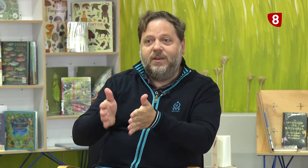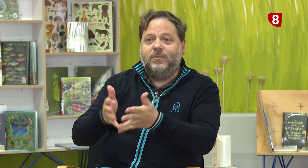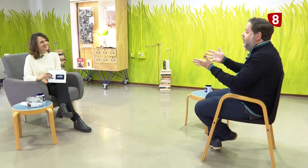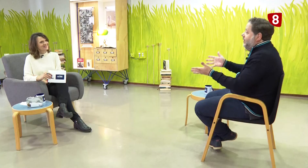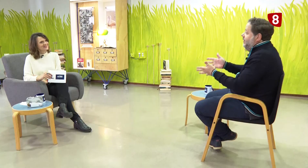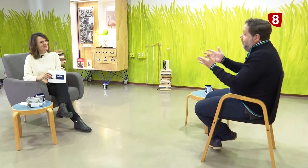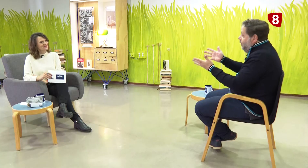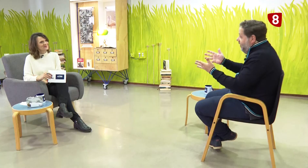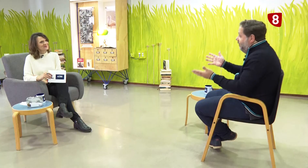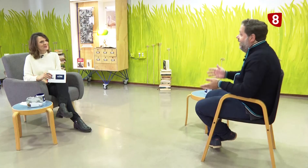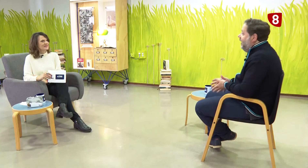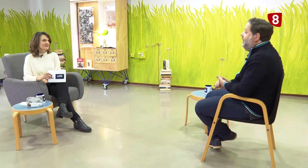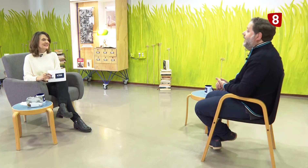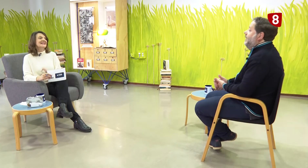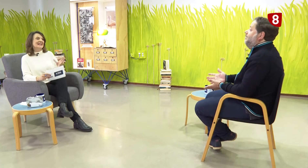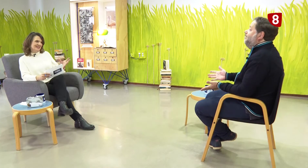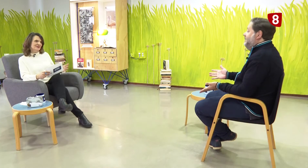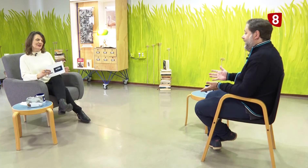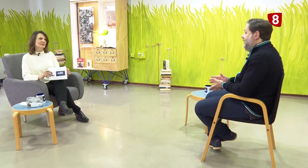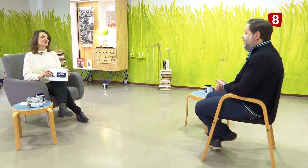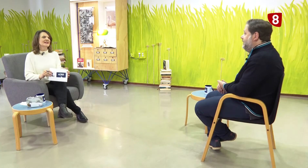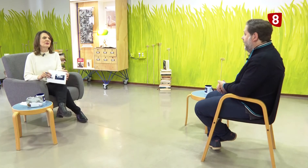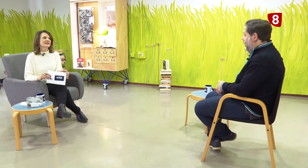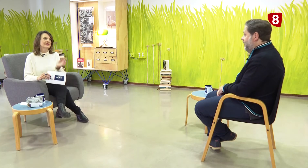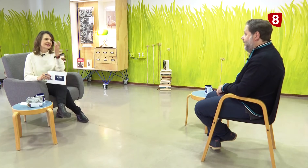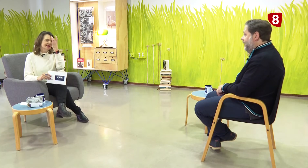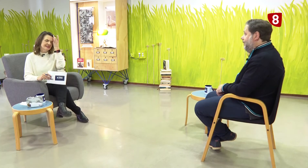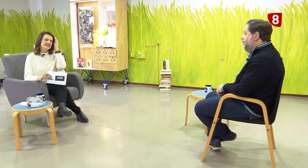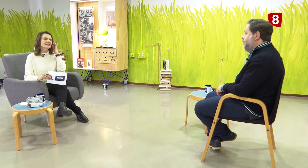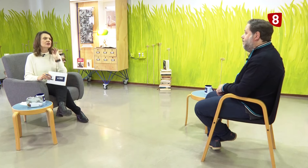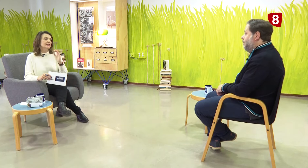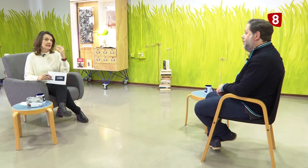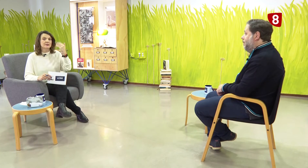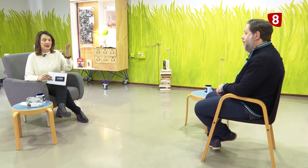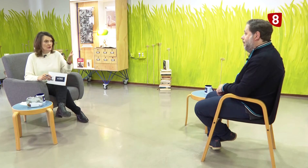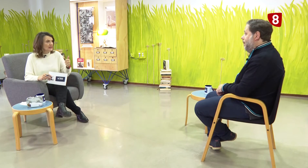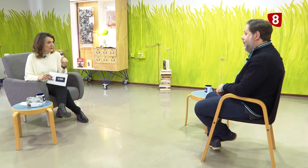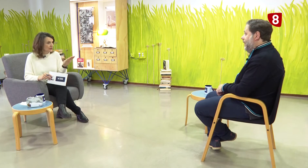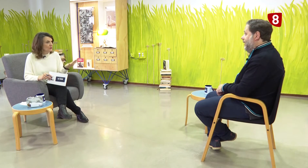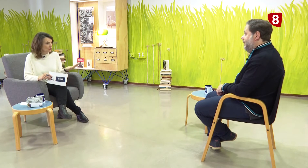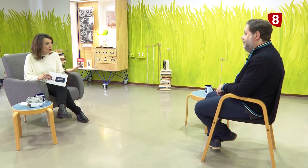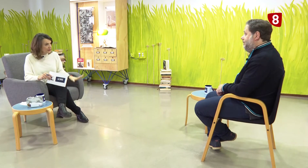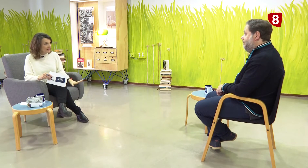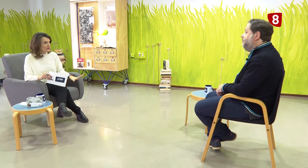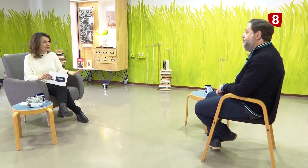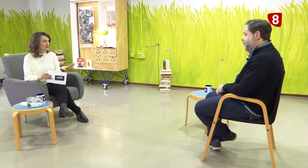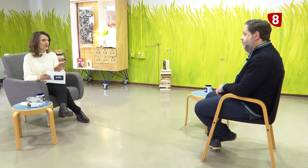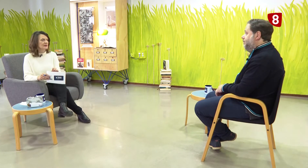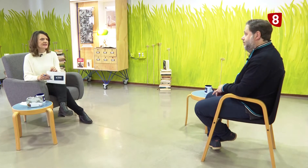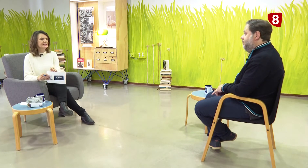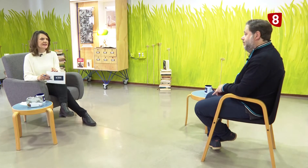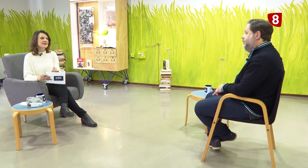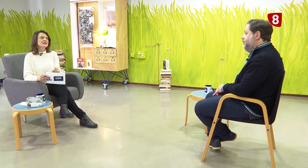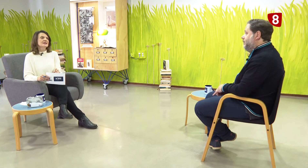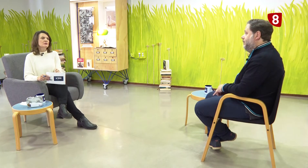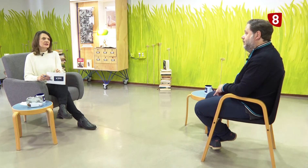todos a lo mismo, pero bueno, ya sabes que hay gente... Es más general, lo llamamos lengua de signos, y española, porque como luego veremos con un